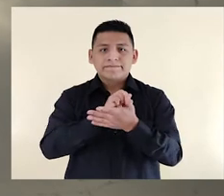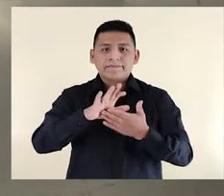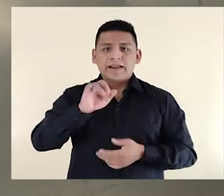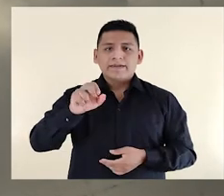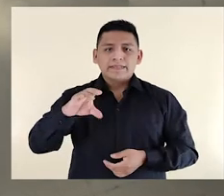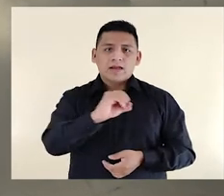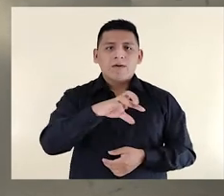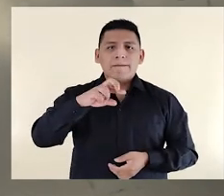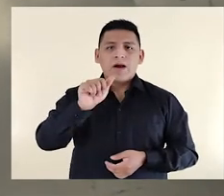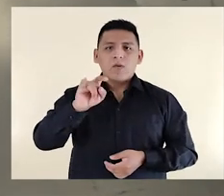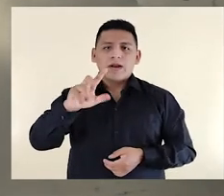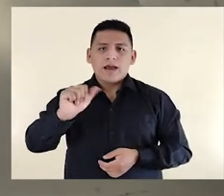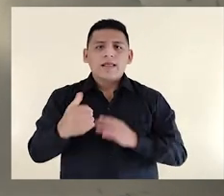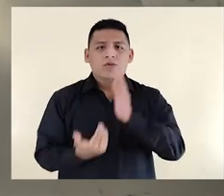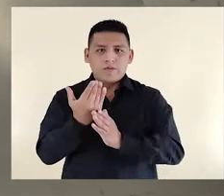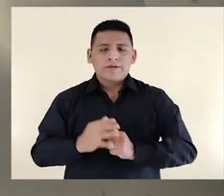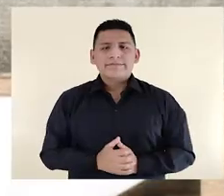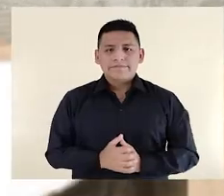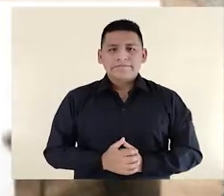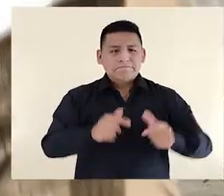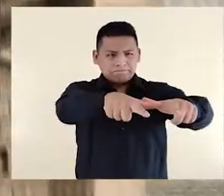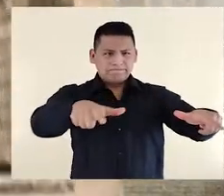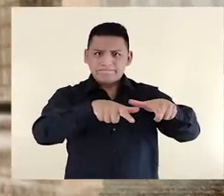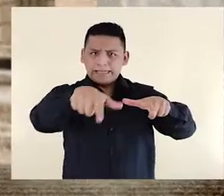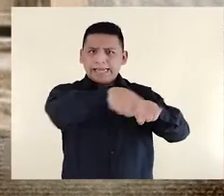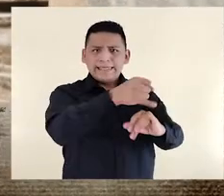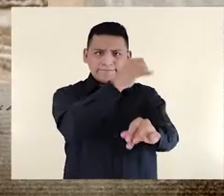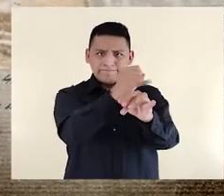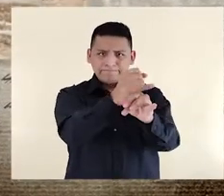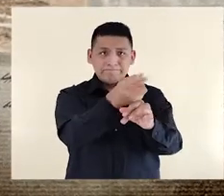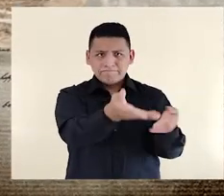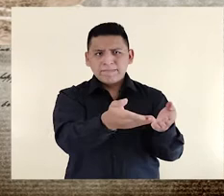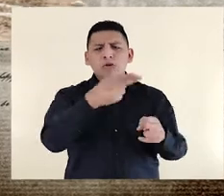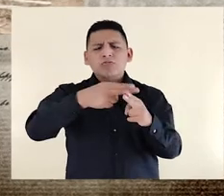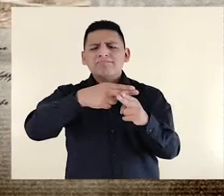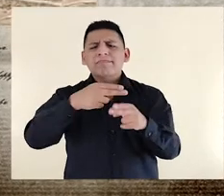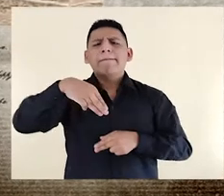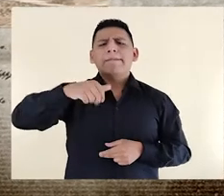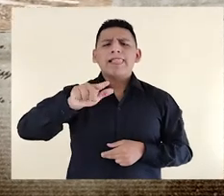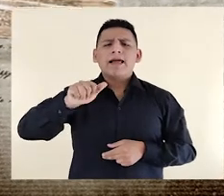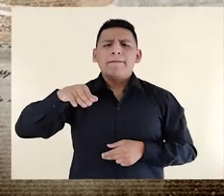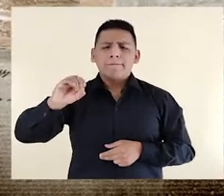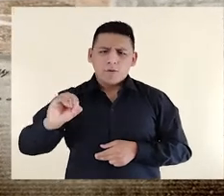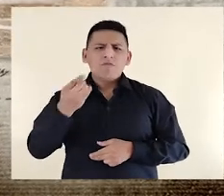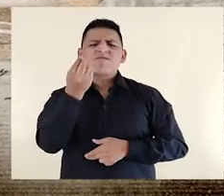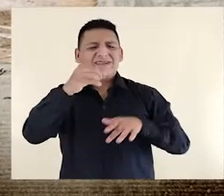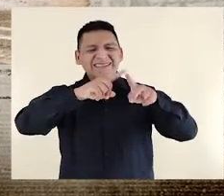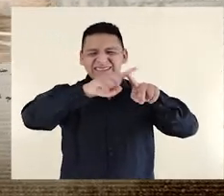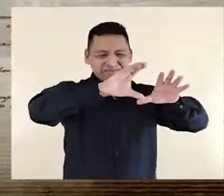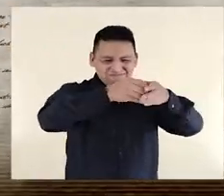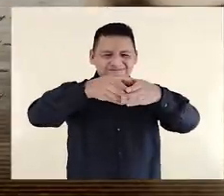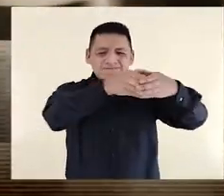Iglesia de San Francisco de Paula el Nuevo. La zona en donde se encuentra esta iglesia se llamó Malambo, por la existencia